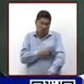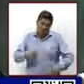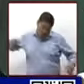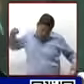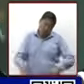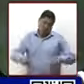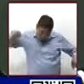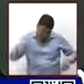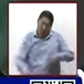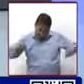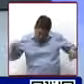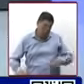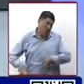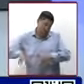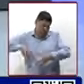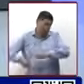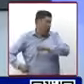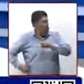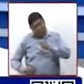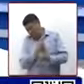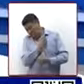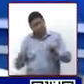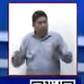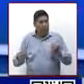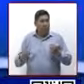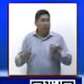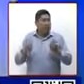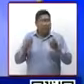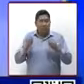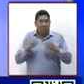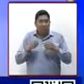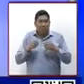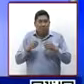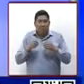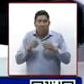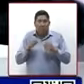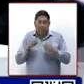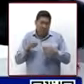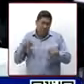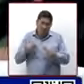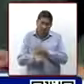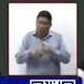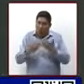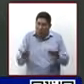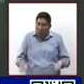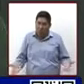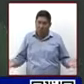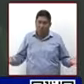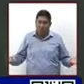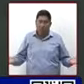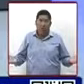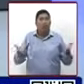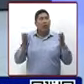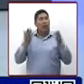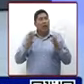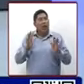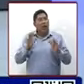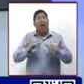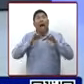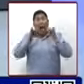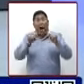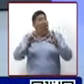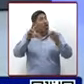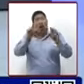propia. Eso es un delito. Justicia por mano propia o justicia comunitaria. Por supuesto, nadie puede tomar la vida de ninguna persona. Pese a que él